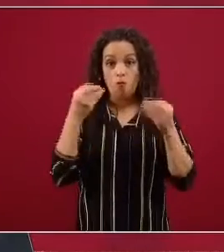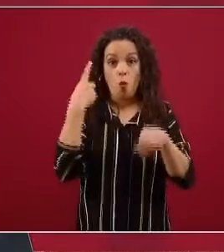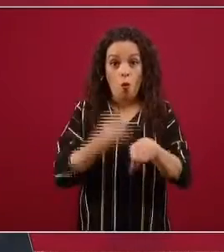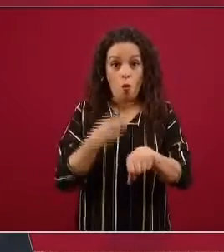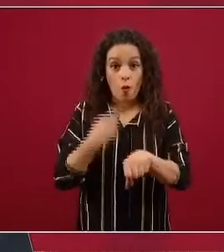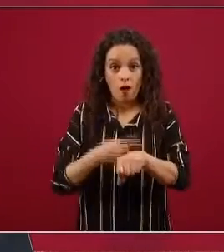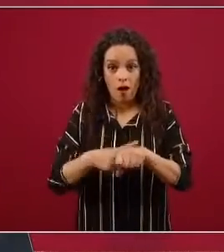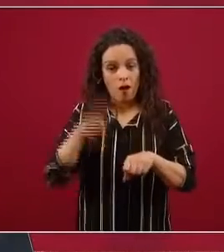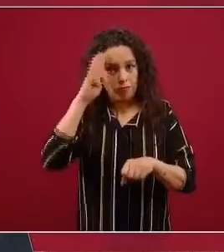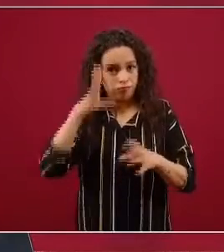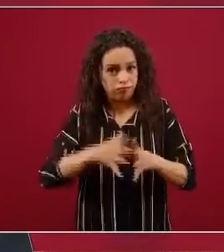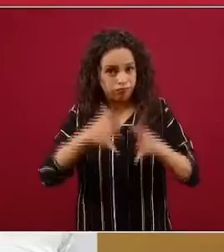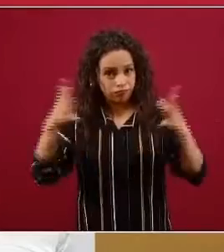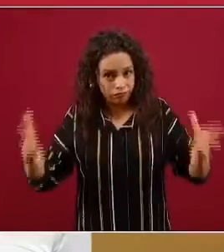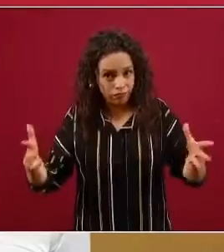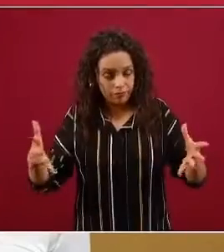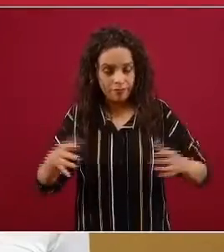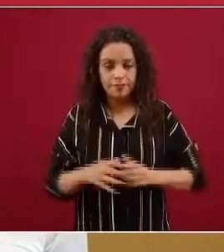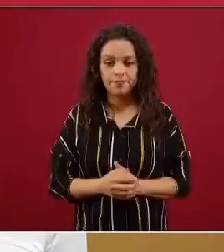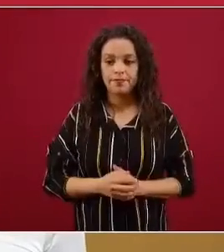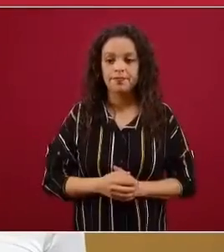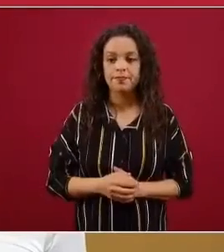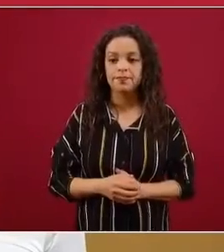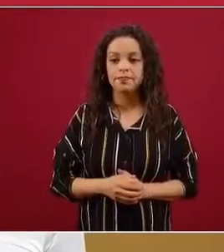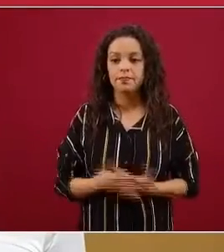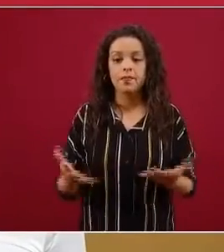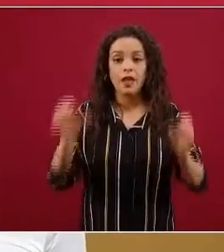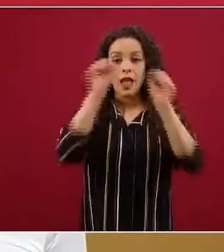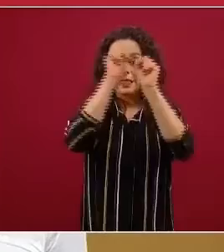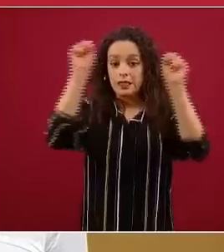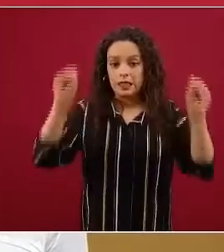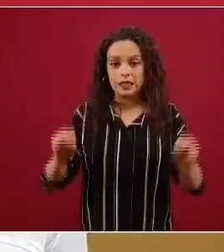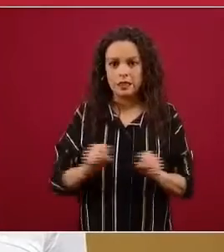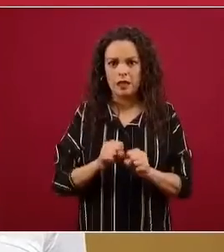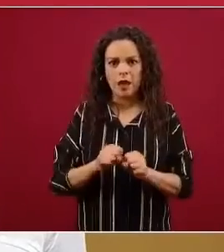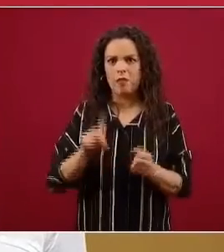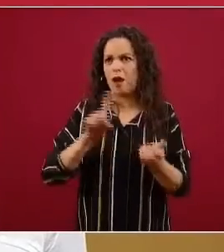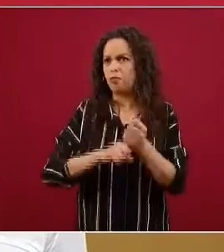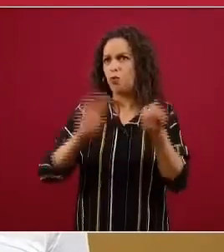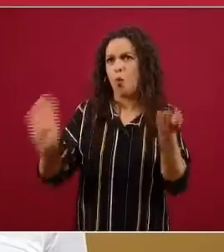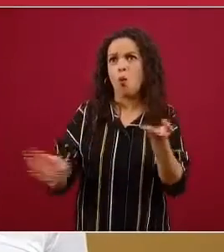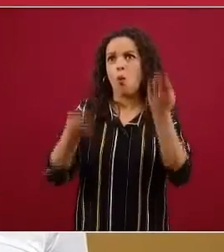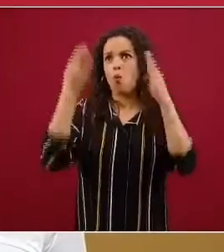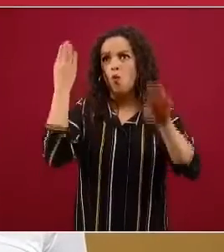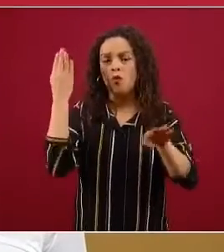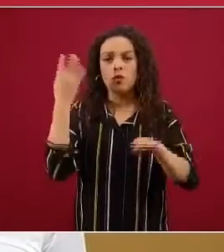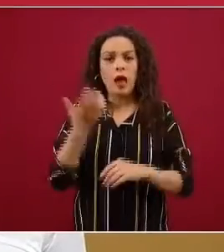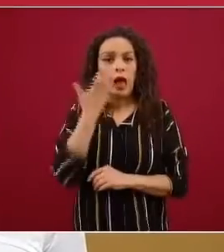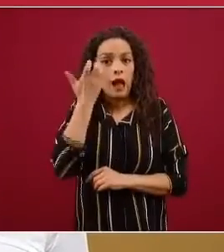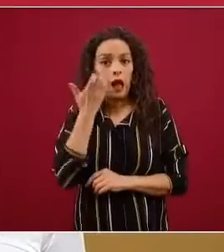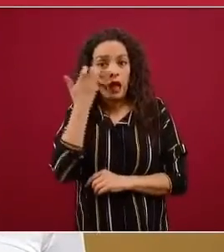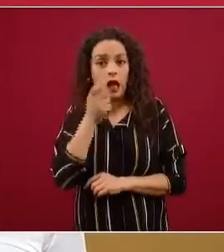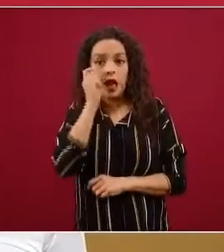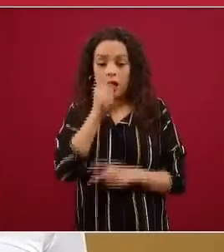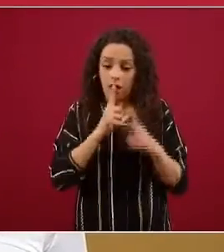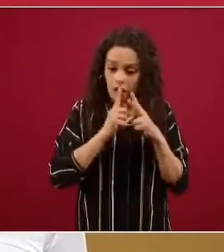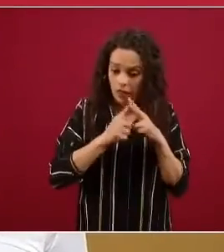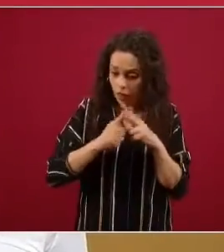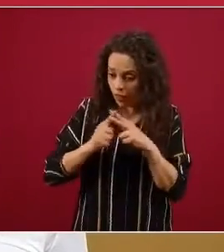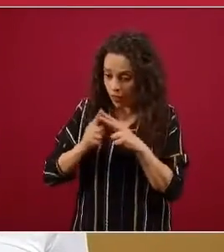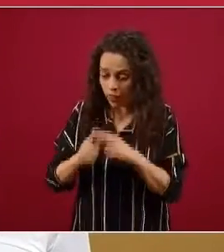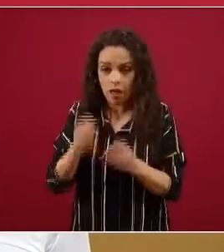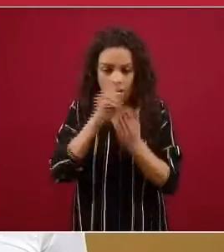no es propósito de ningún sistema de vigilancia del mundo contabilizar todos y cada uno de los